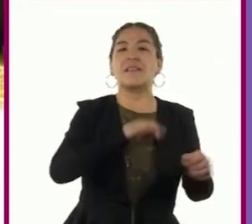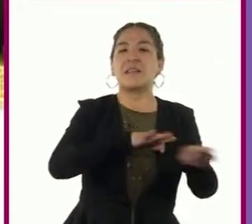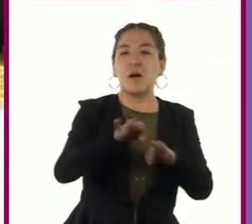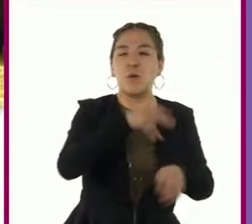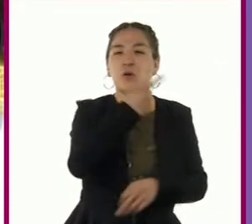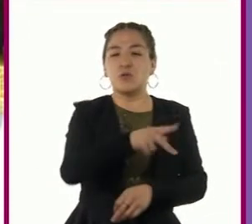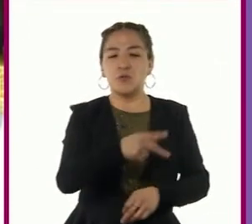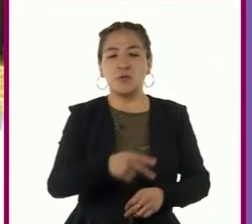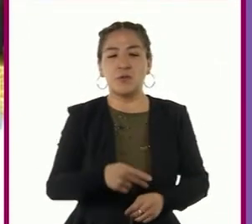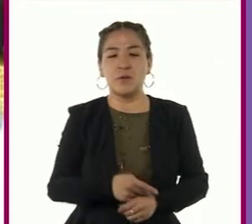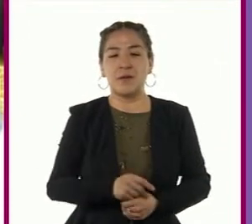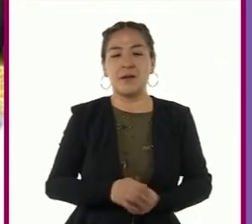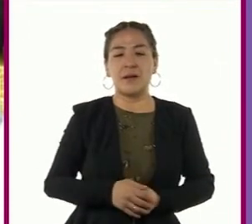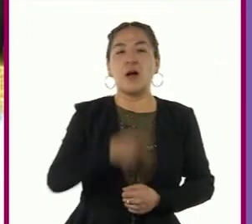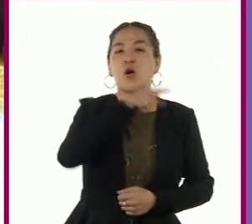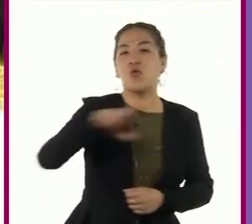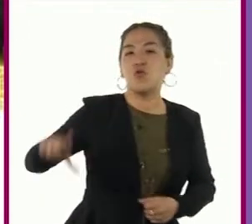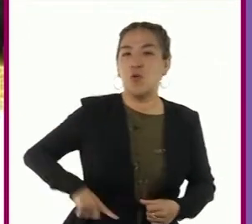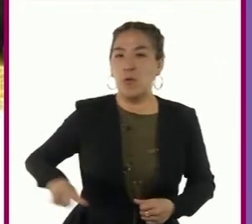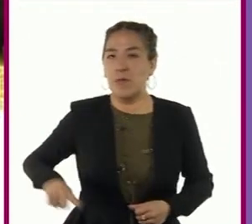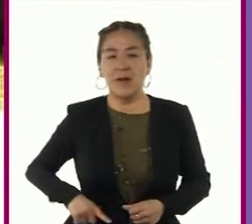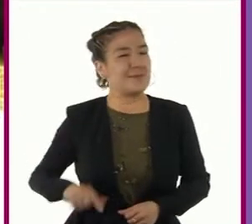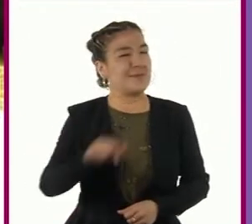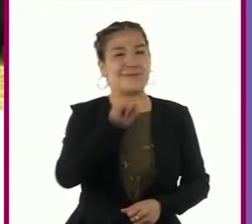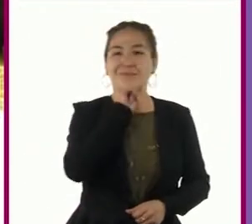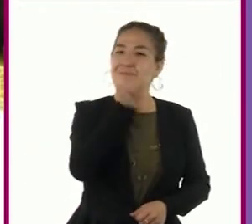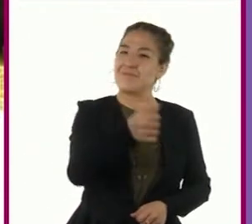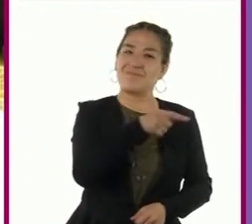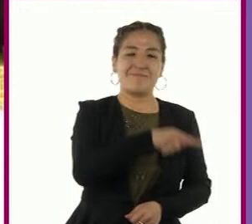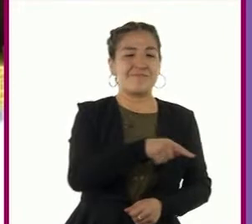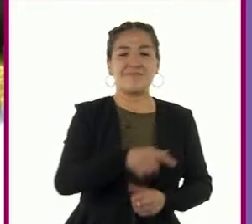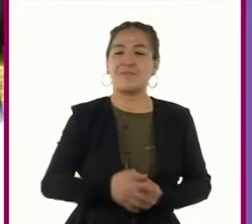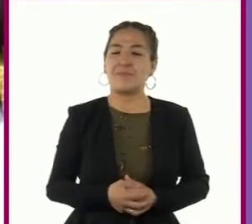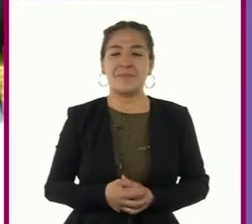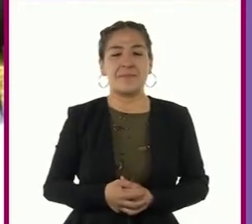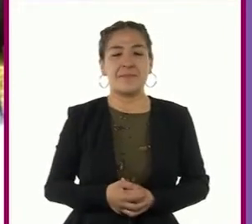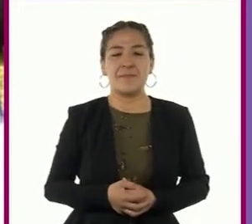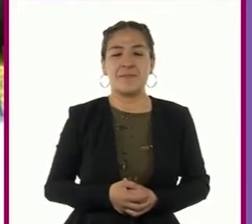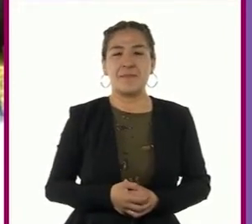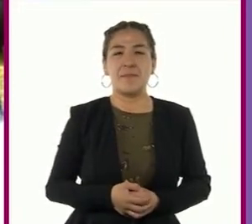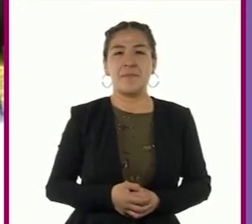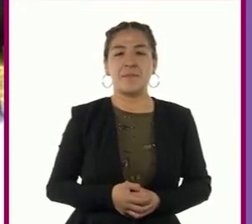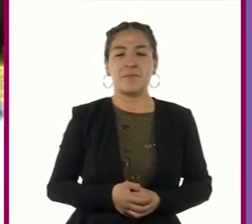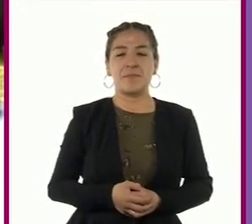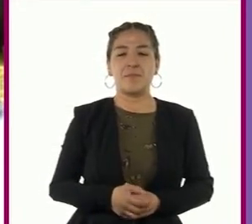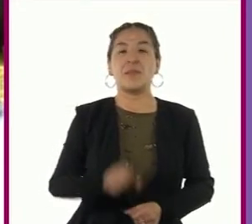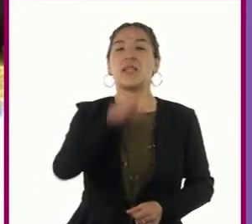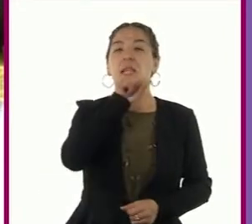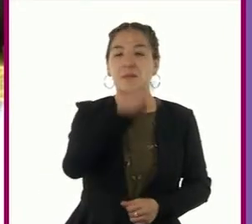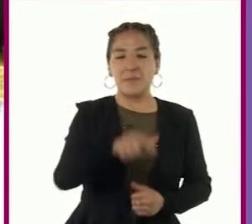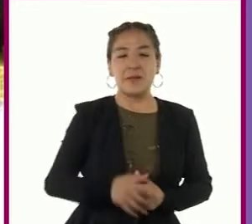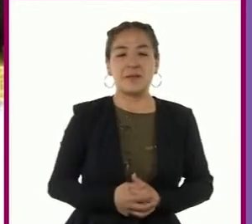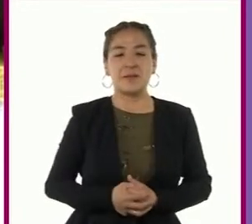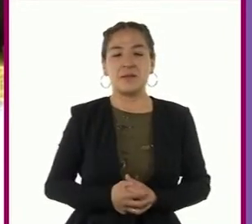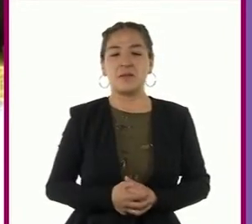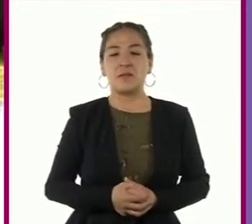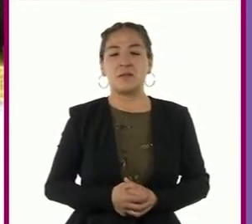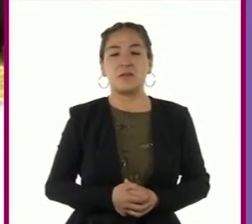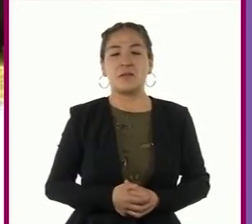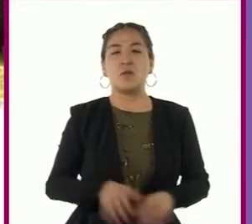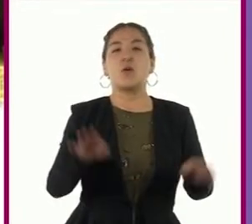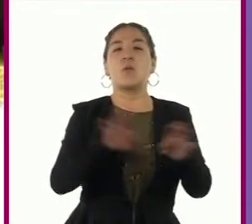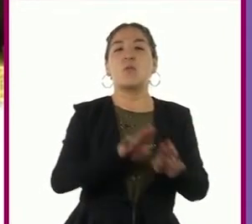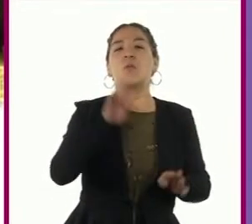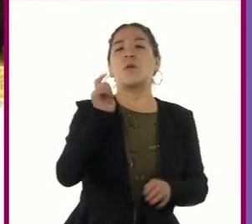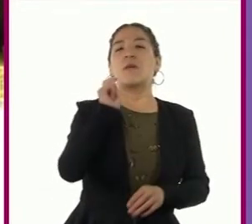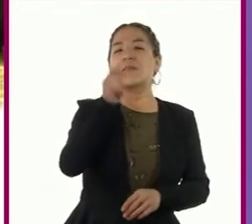Ciudad de México, es decir, no deben trabajar para la Ciudad de México y no deben pertenecer